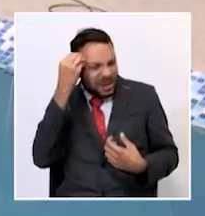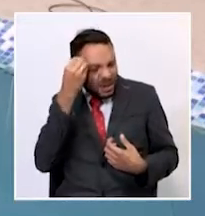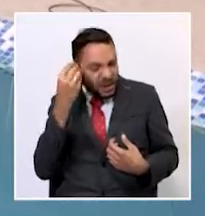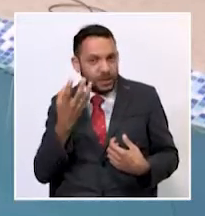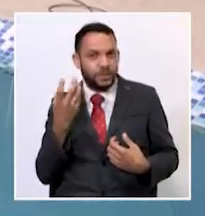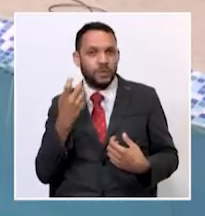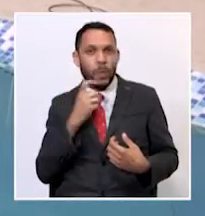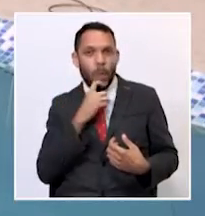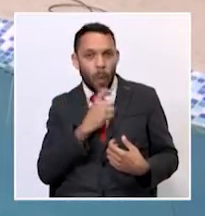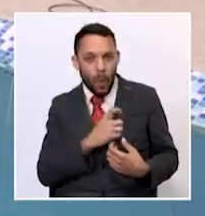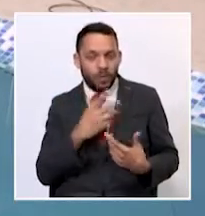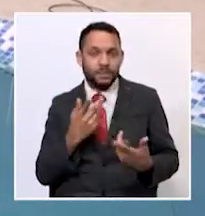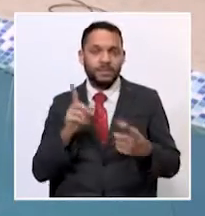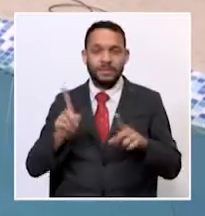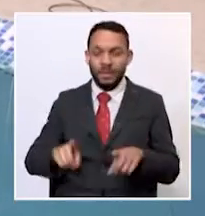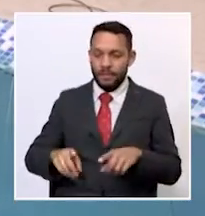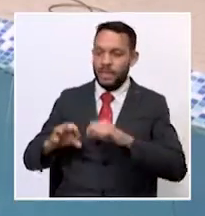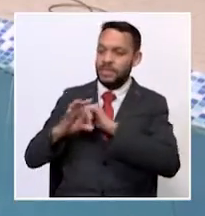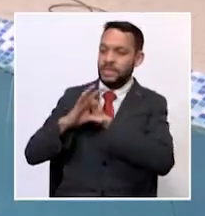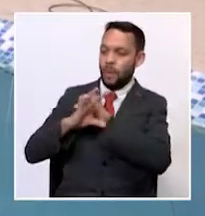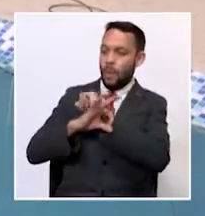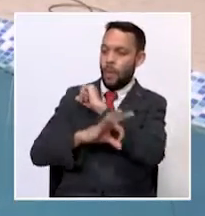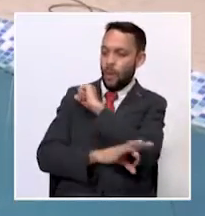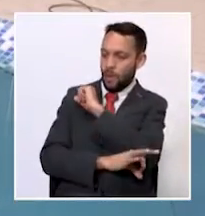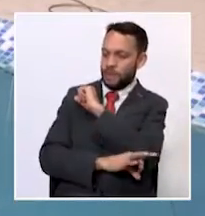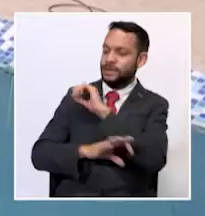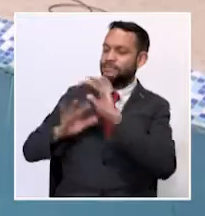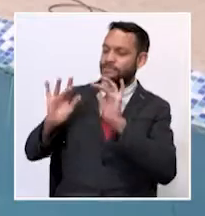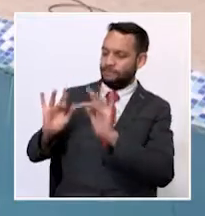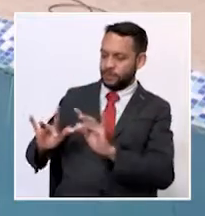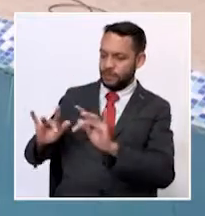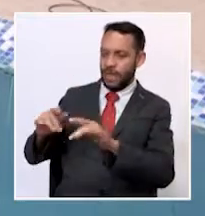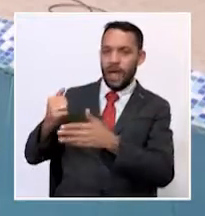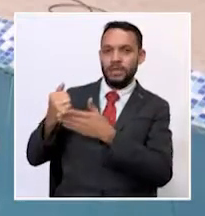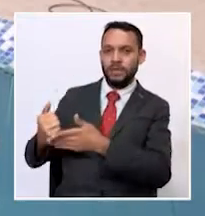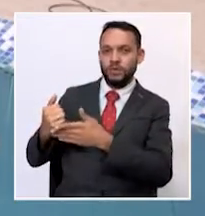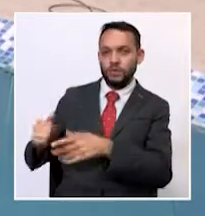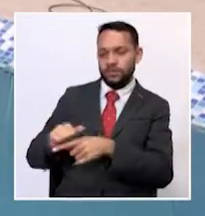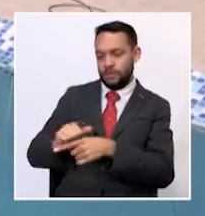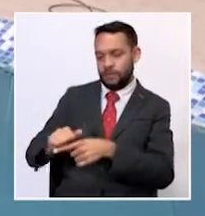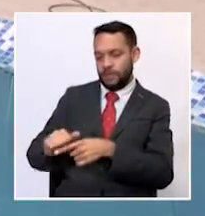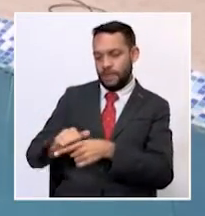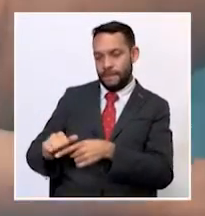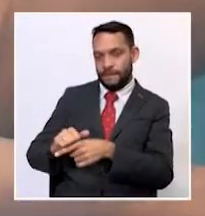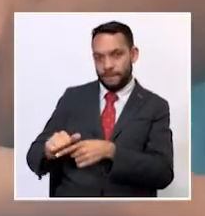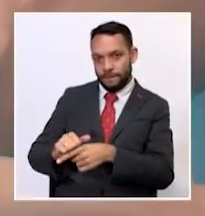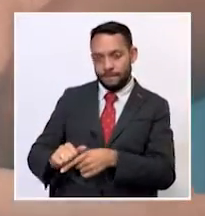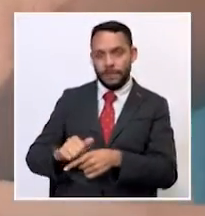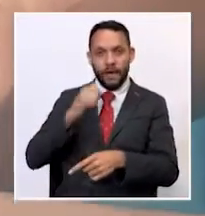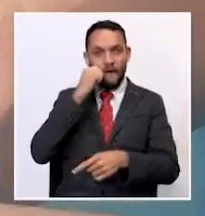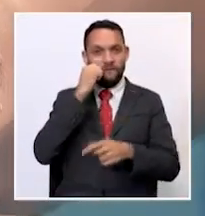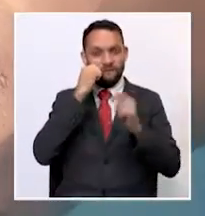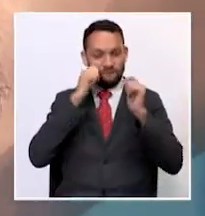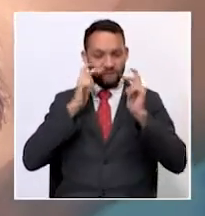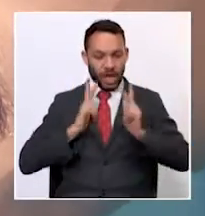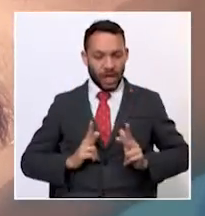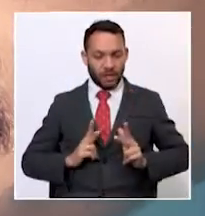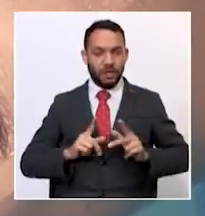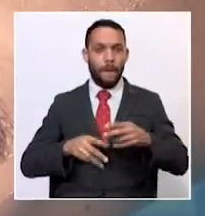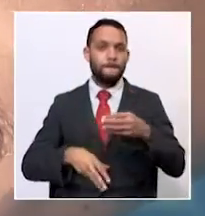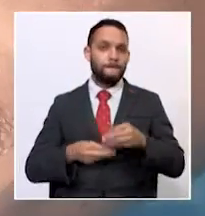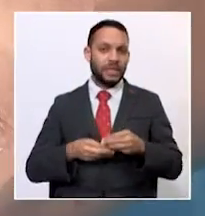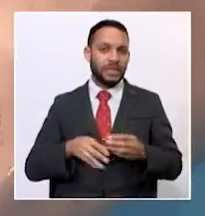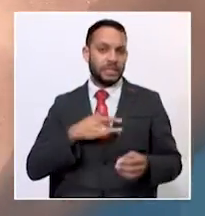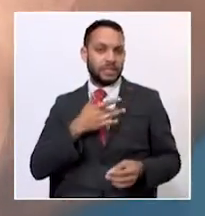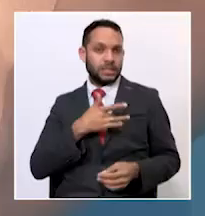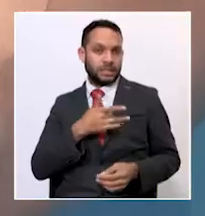Exactamente, también se hace psicoterapia en el agua, o sea, es una técnica muy integral porque nos trabaja la parte física y también la parte emocional.